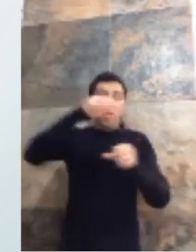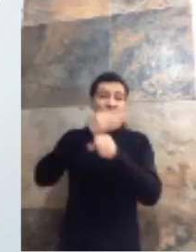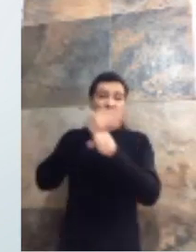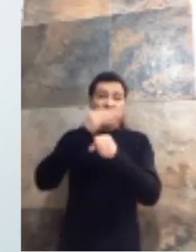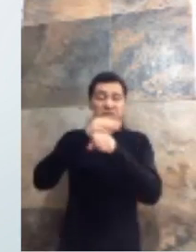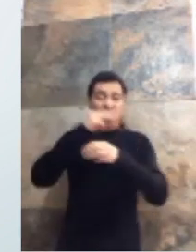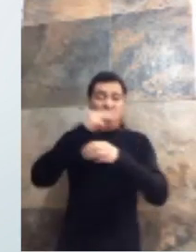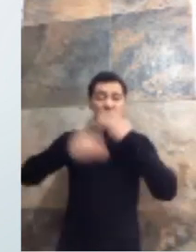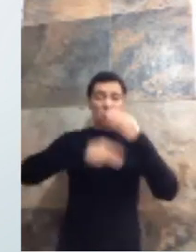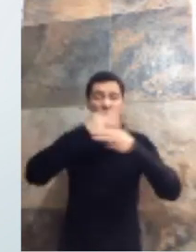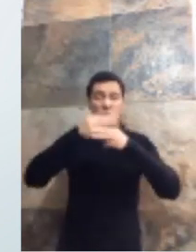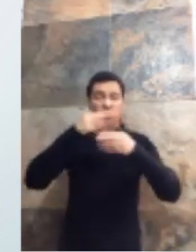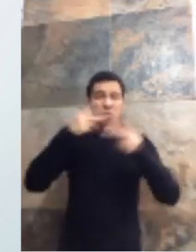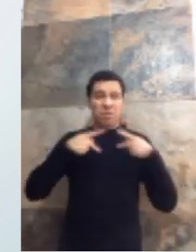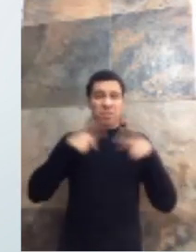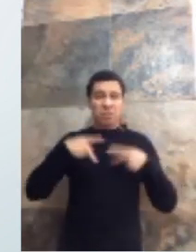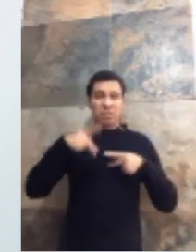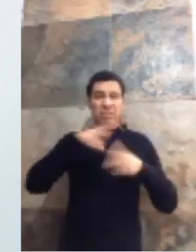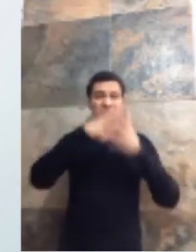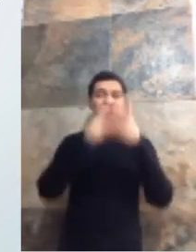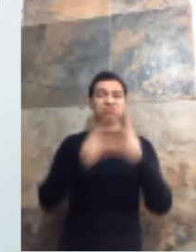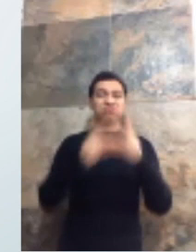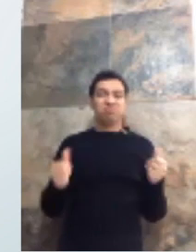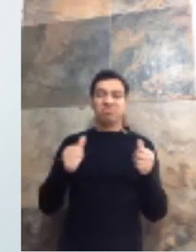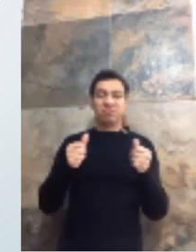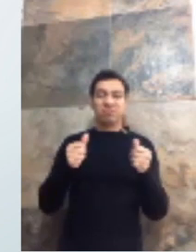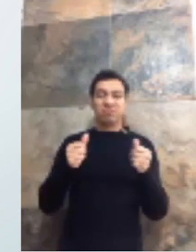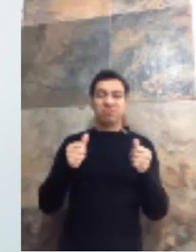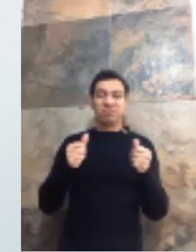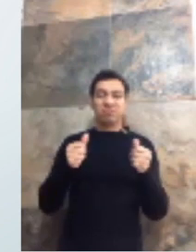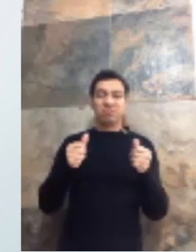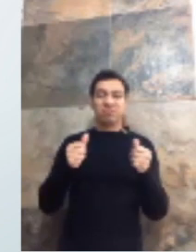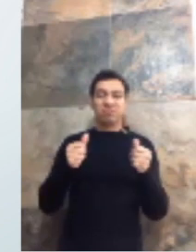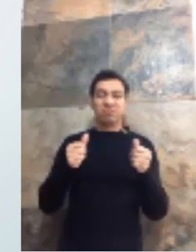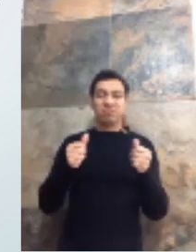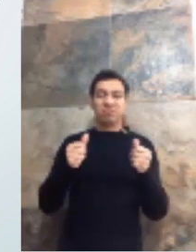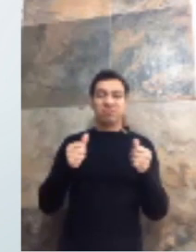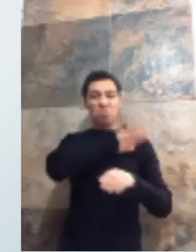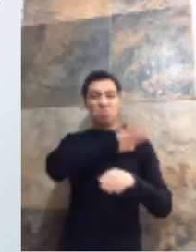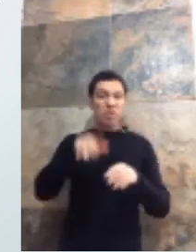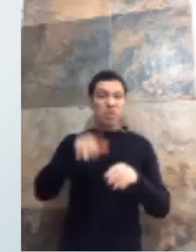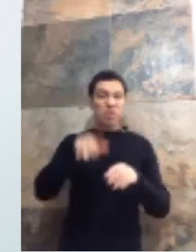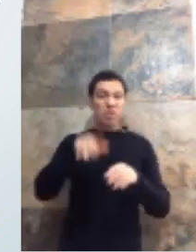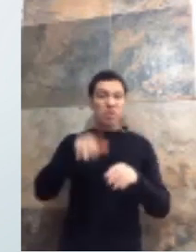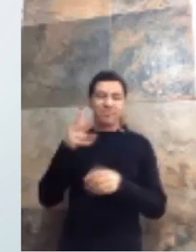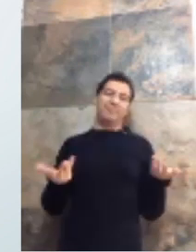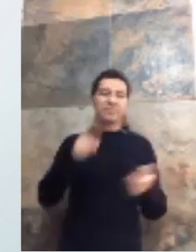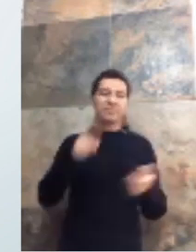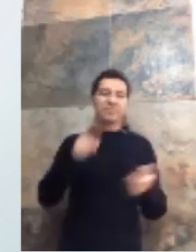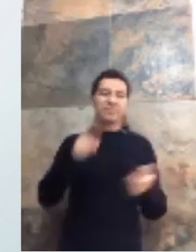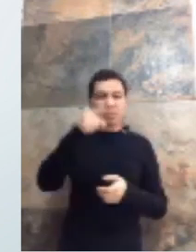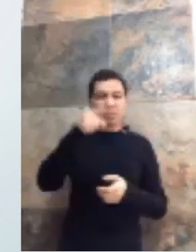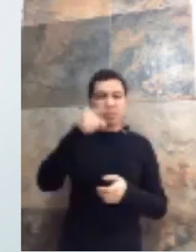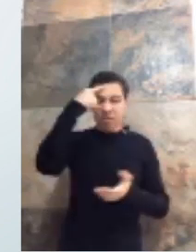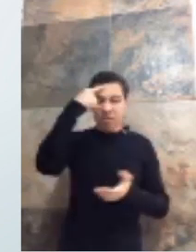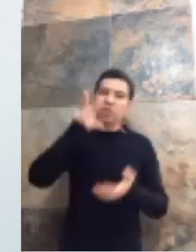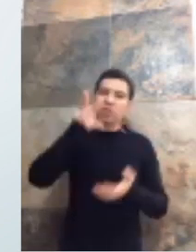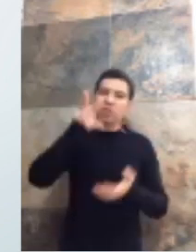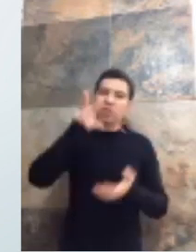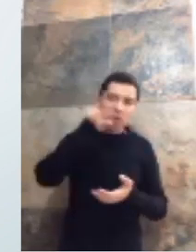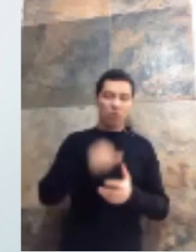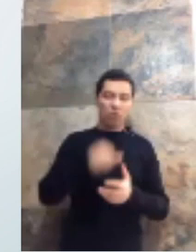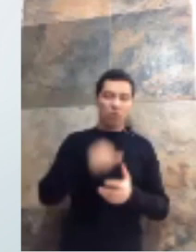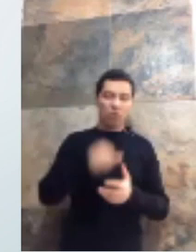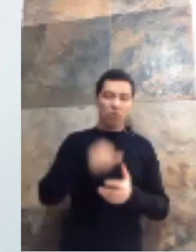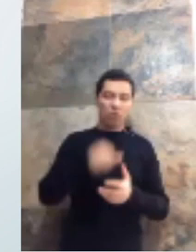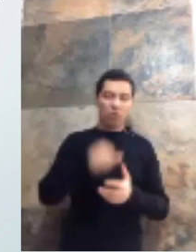esas creencias están mediadas por estilos defectuosos de manejar la información y